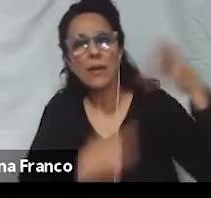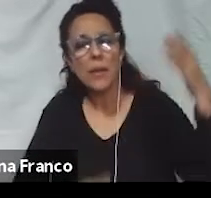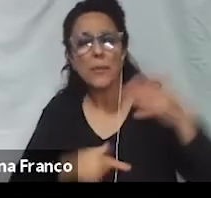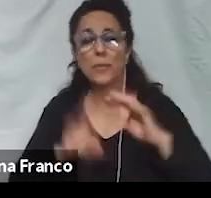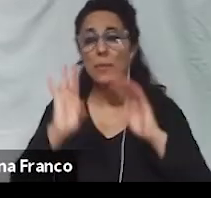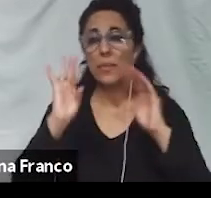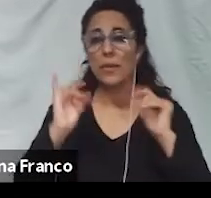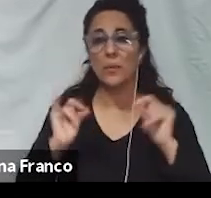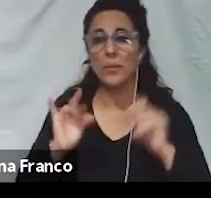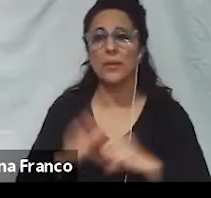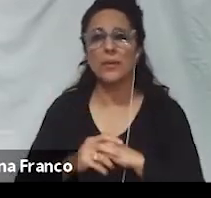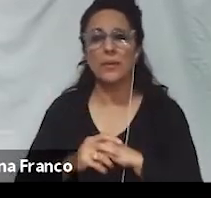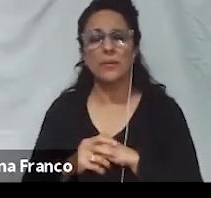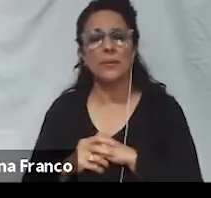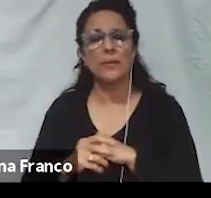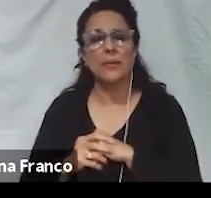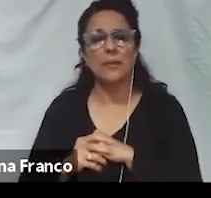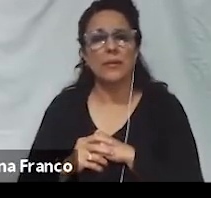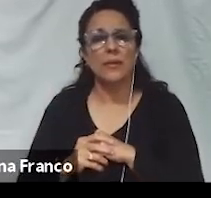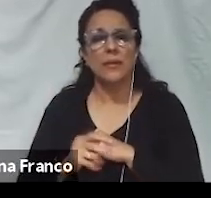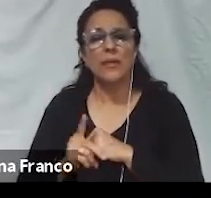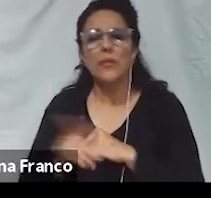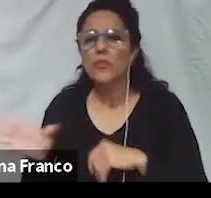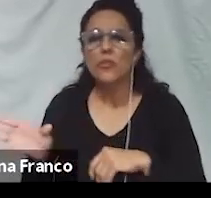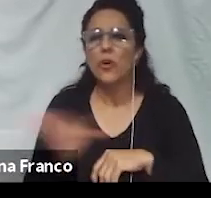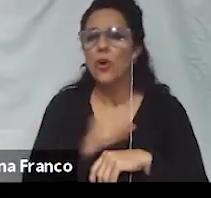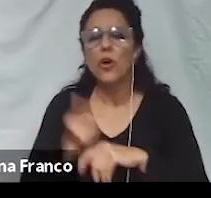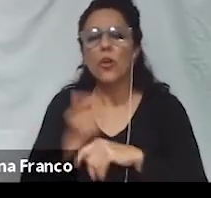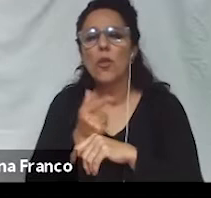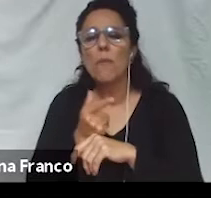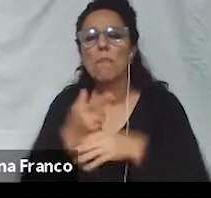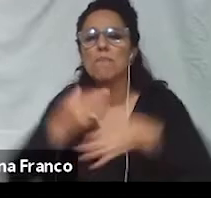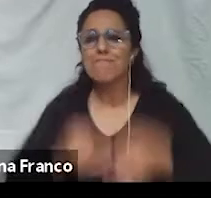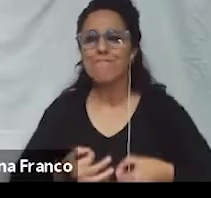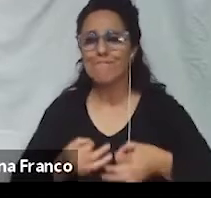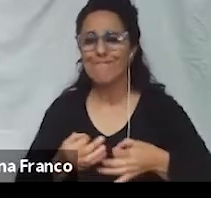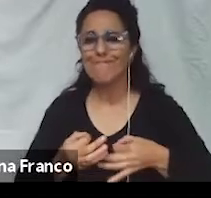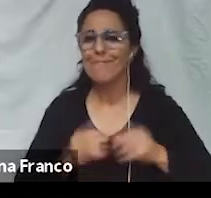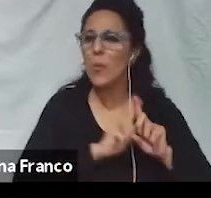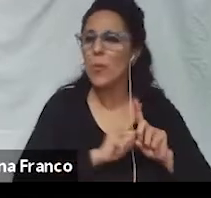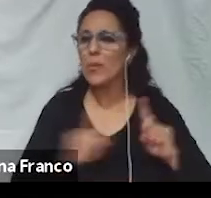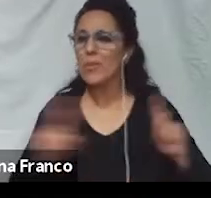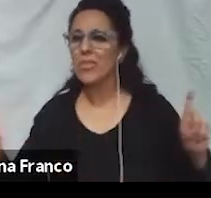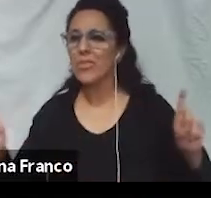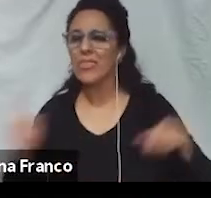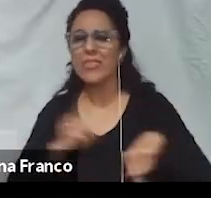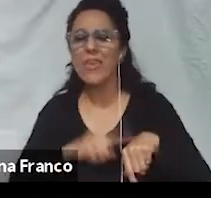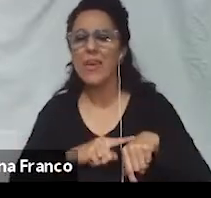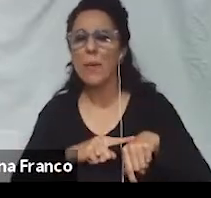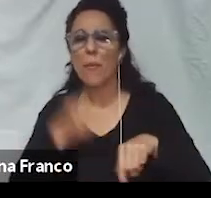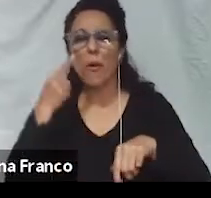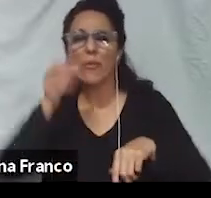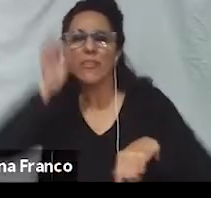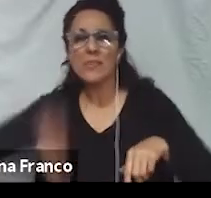ser un poco más complicados. Todo eso va a definir cuánto tiempo nos va a llevar realizar